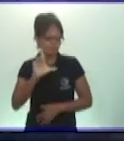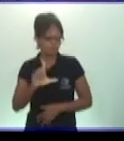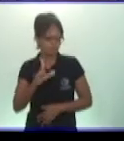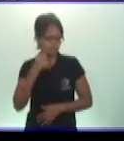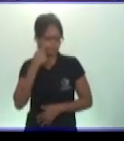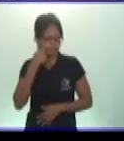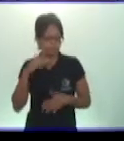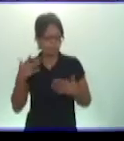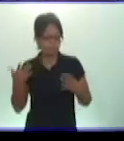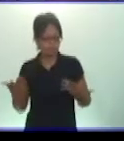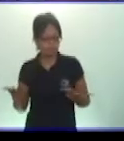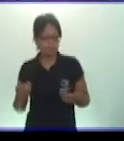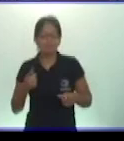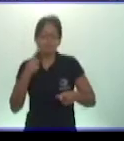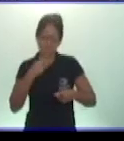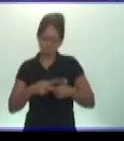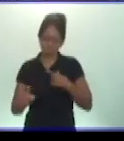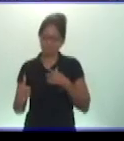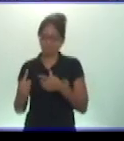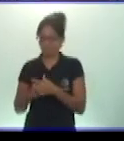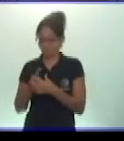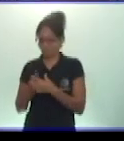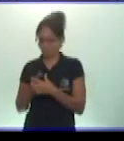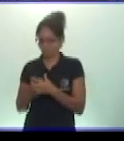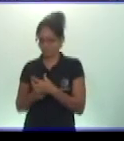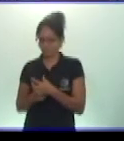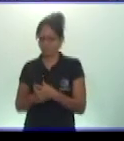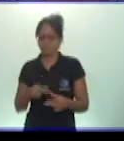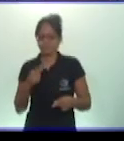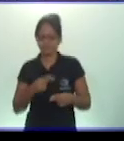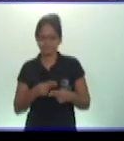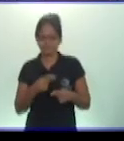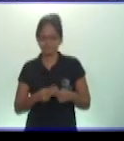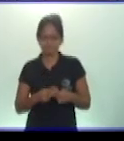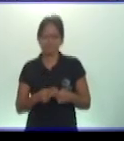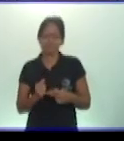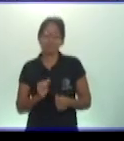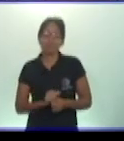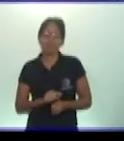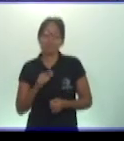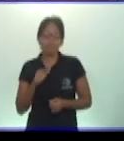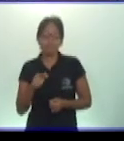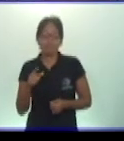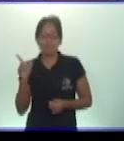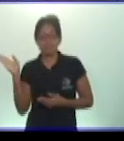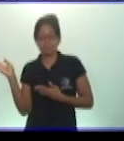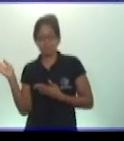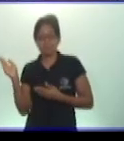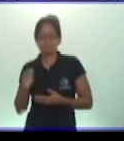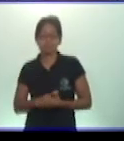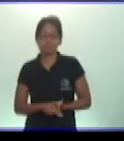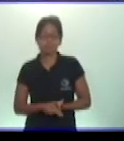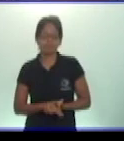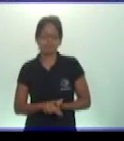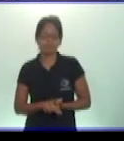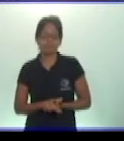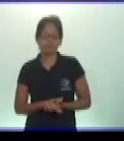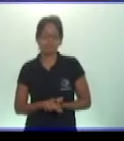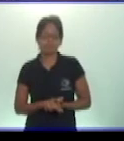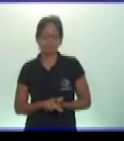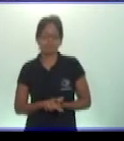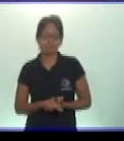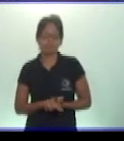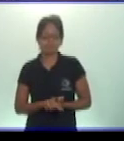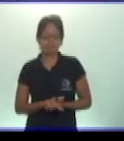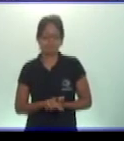viendo otro documental que se titula El viaje de la vida. Este documental está elaborado por la National Geographic, que